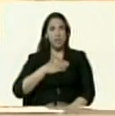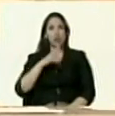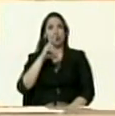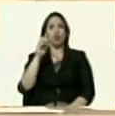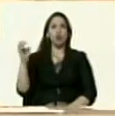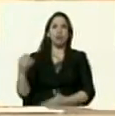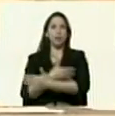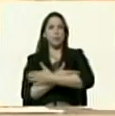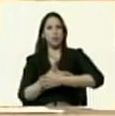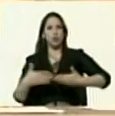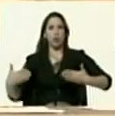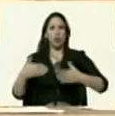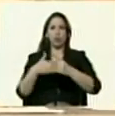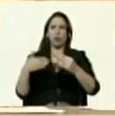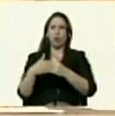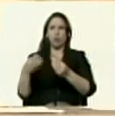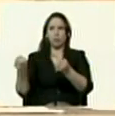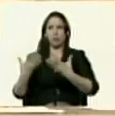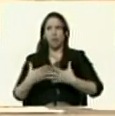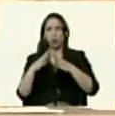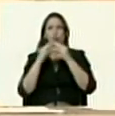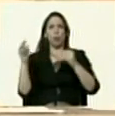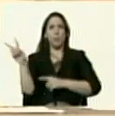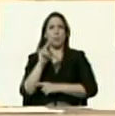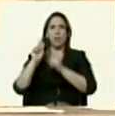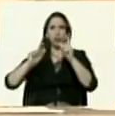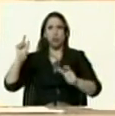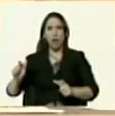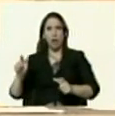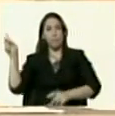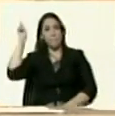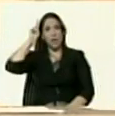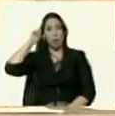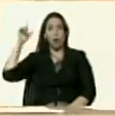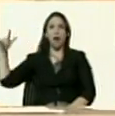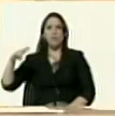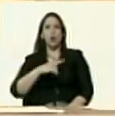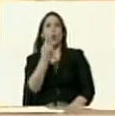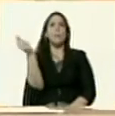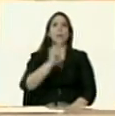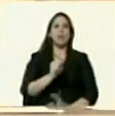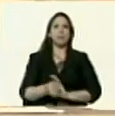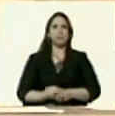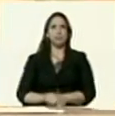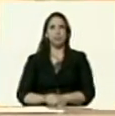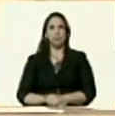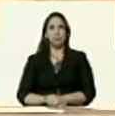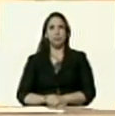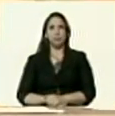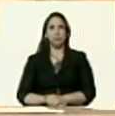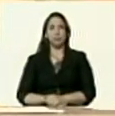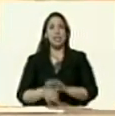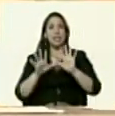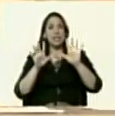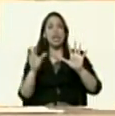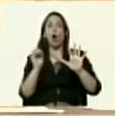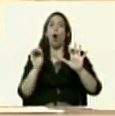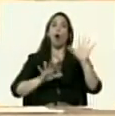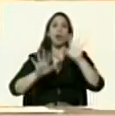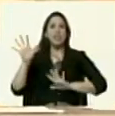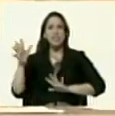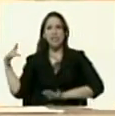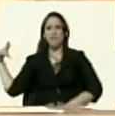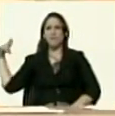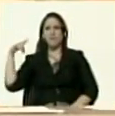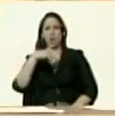dólares, yo me traigo a todos los venezolanos del Perú en avión en un mes. Le pongo 10 o 15 aviones